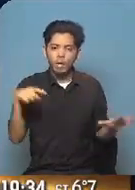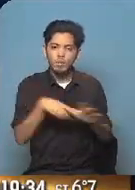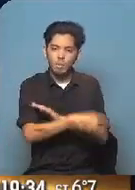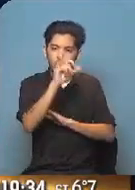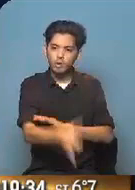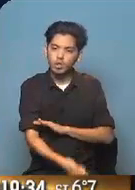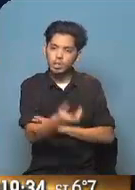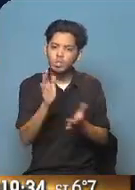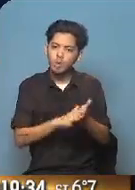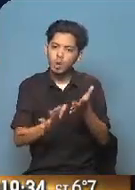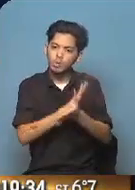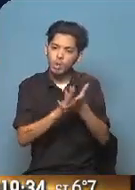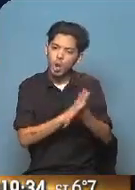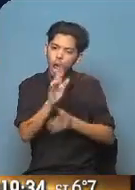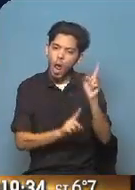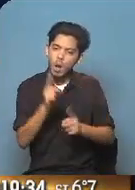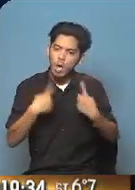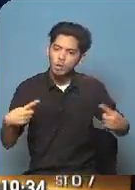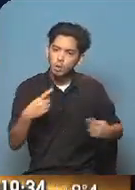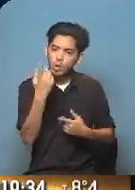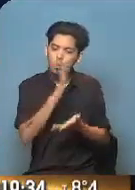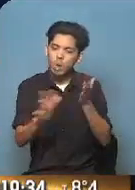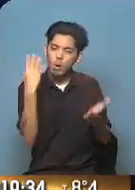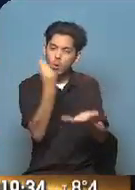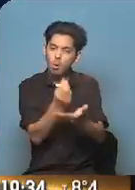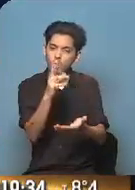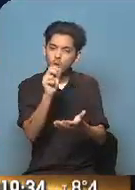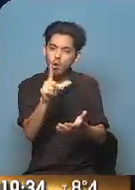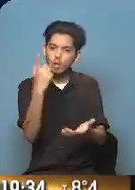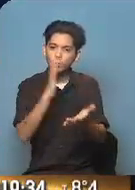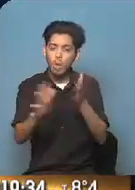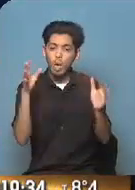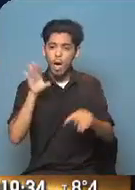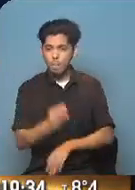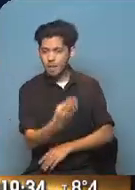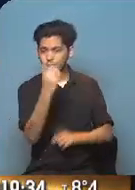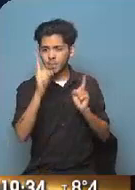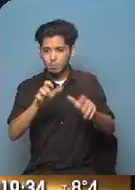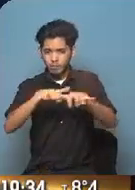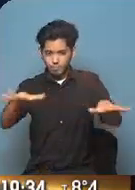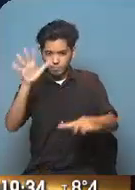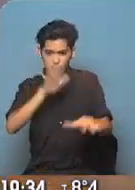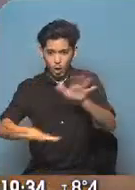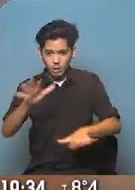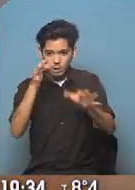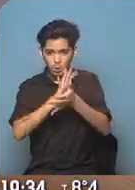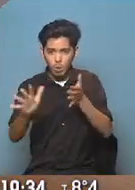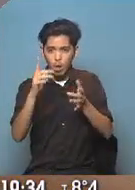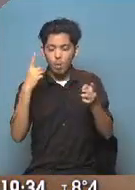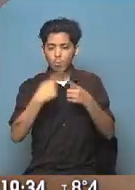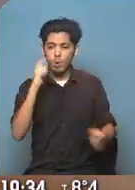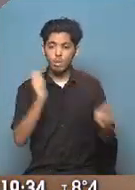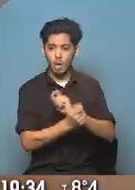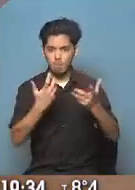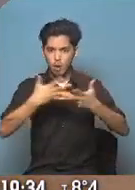donde debemos resolver cuál va a ser el nuevo rol ante las nuevas amenazas y ante el nuevo despliegue que tenemos que hacer este frente a un cambio